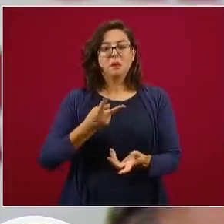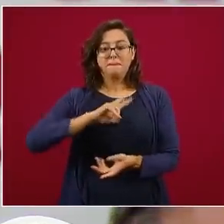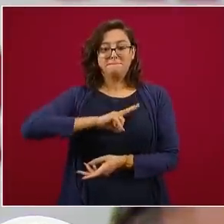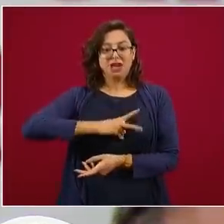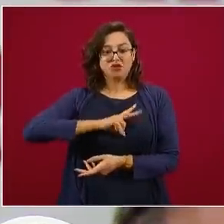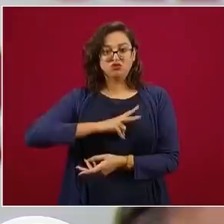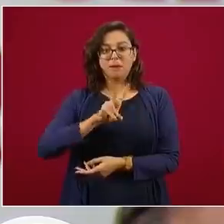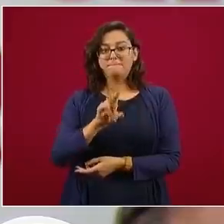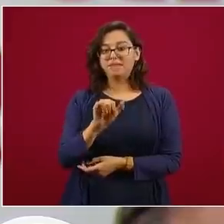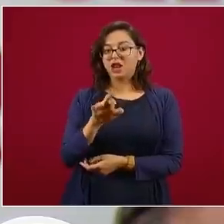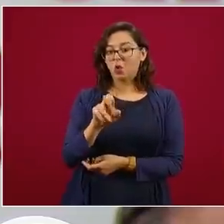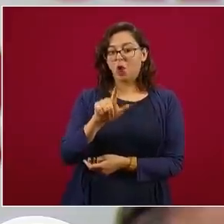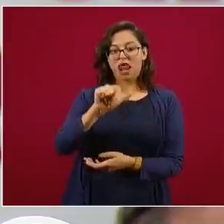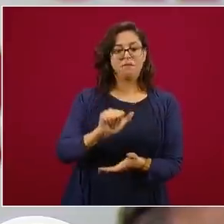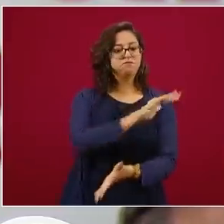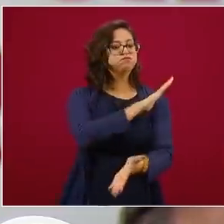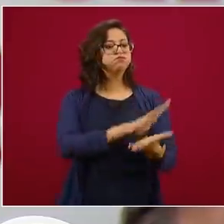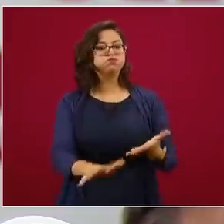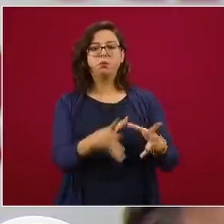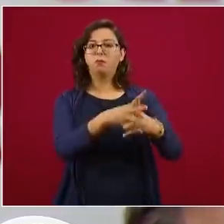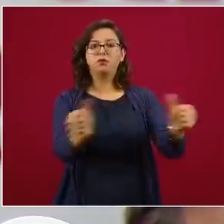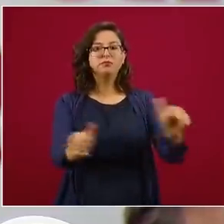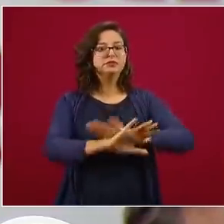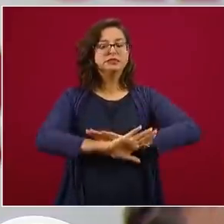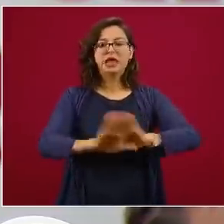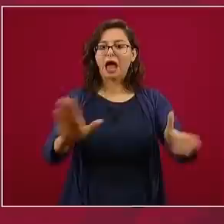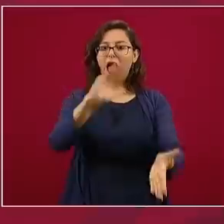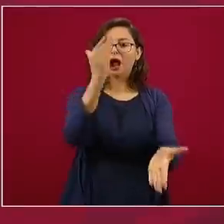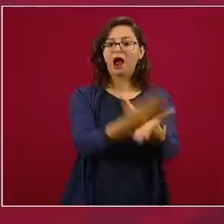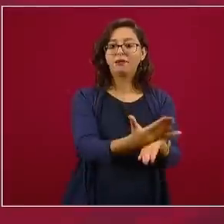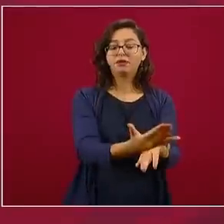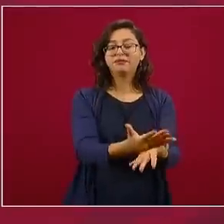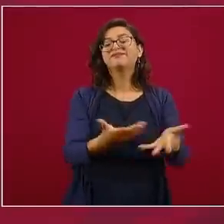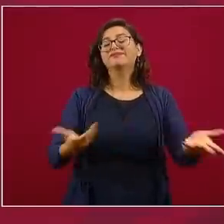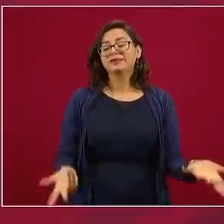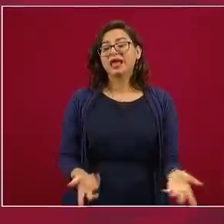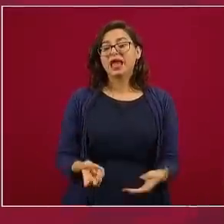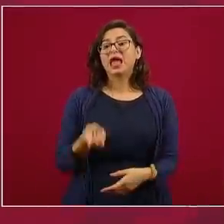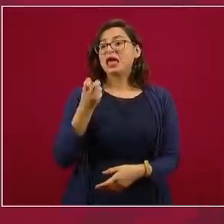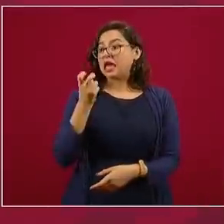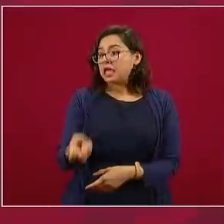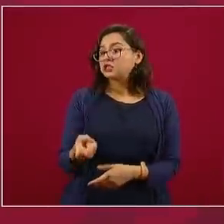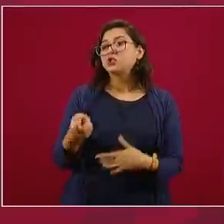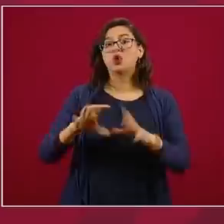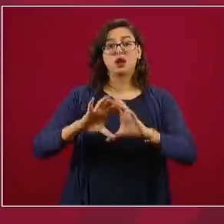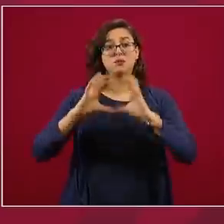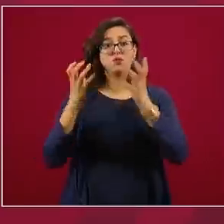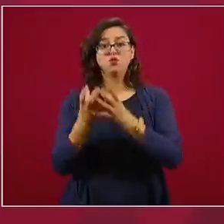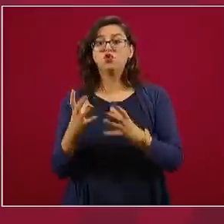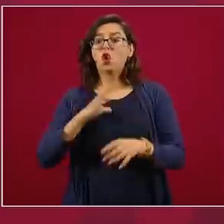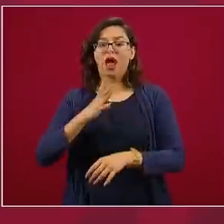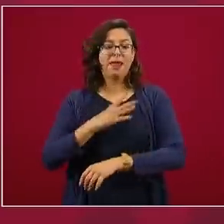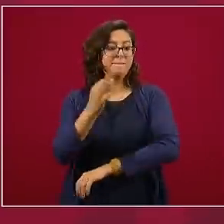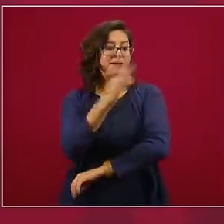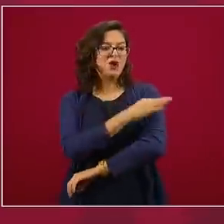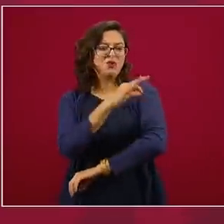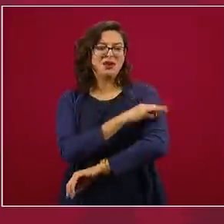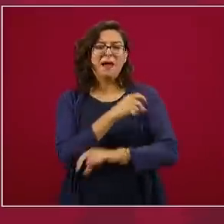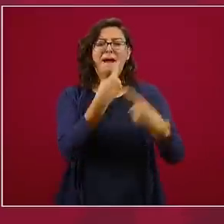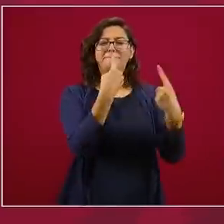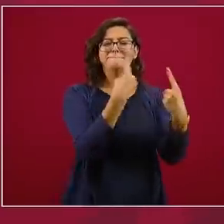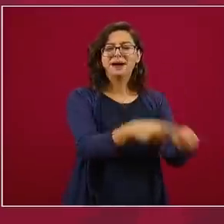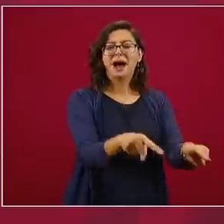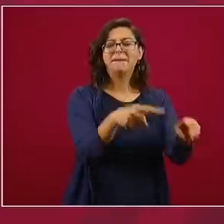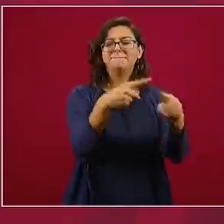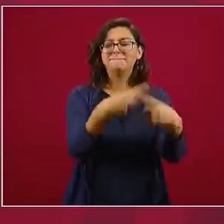Y eso, la experiencia de las vacunas, existen en el mundo varias decenas de vacunas contra distintas enfermedades, están